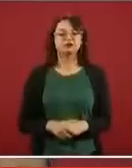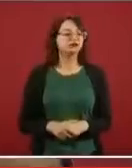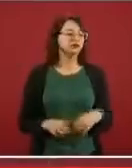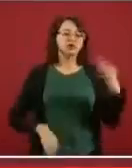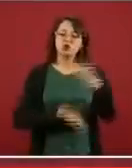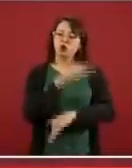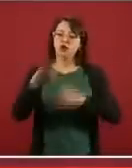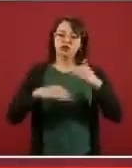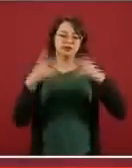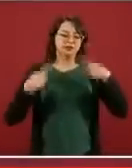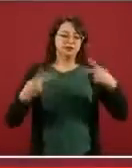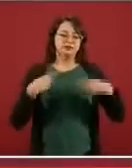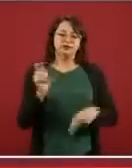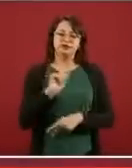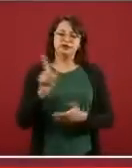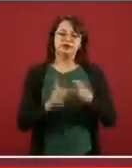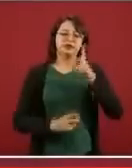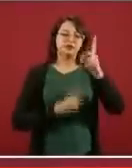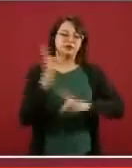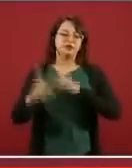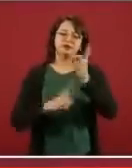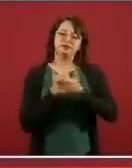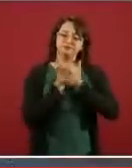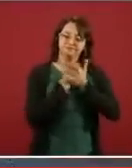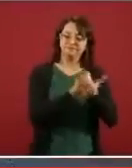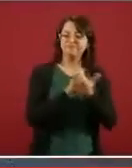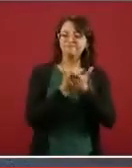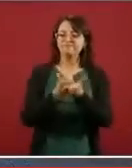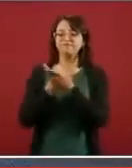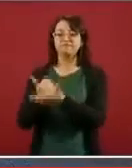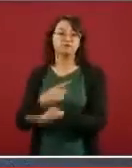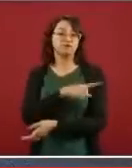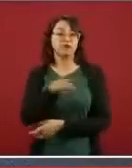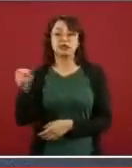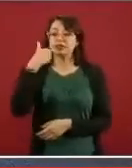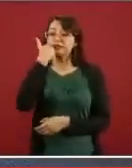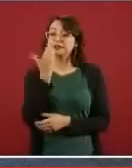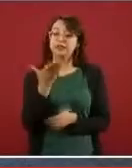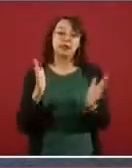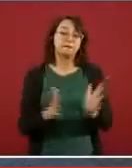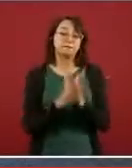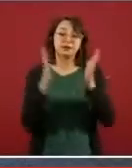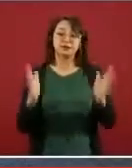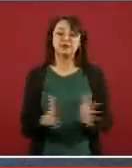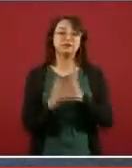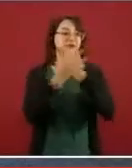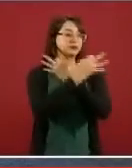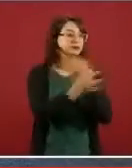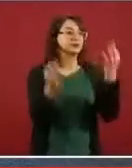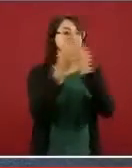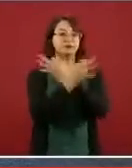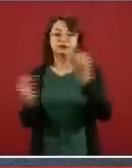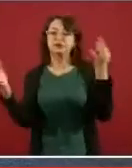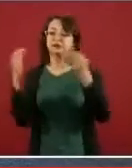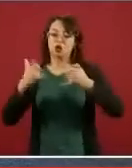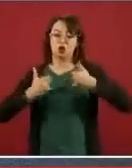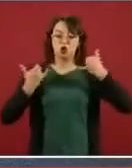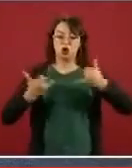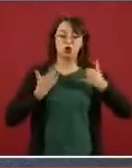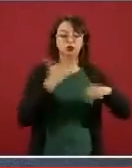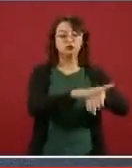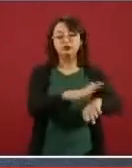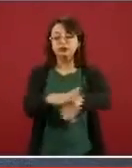y este todos los que quieran contribuir a mandar mensajes a los jóvenes